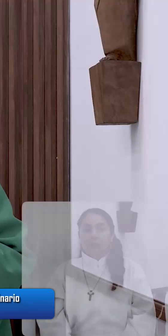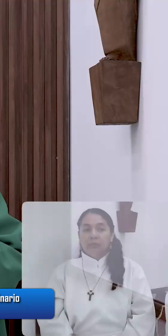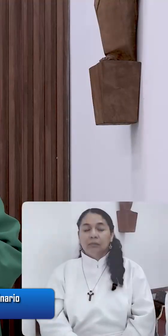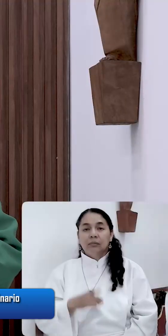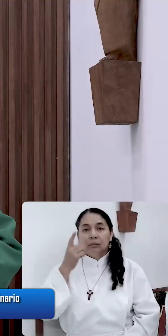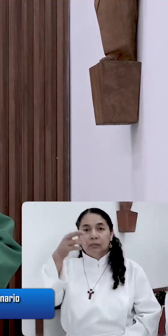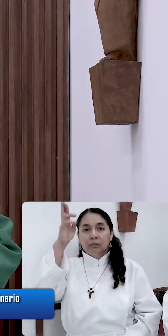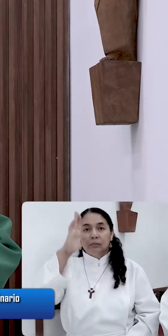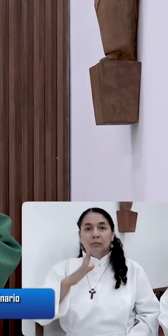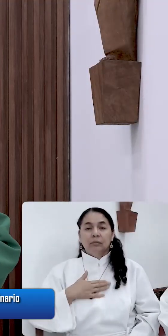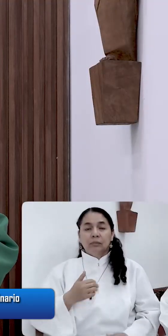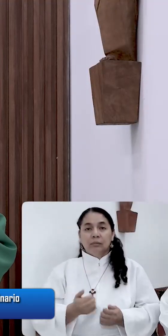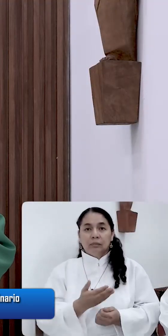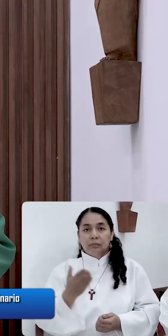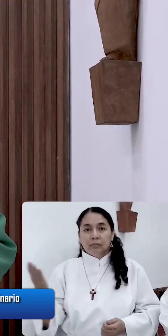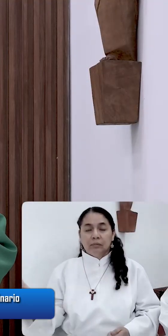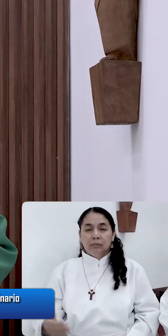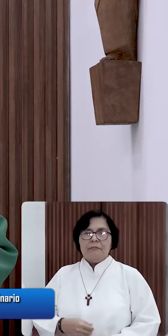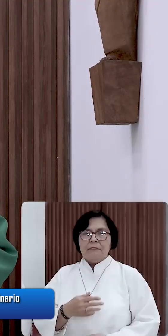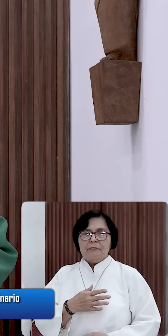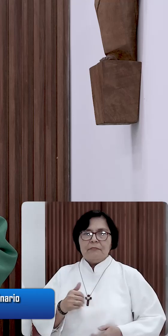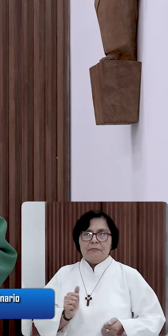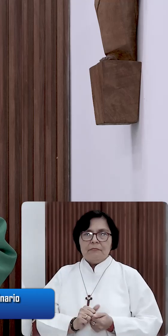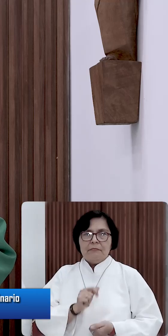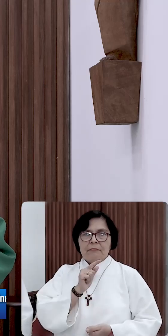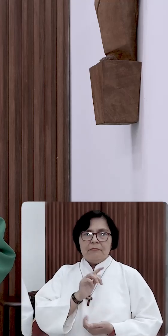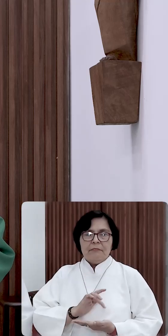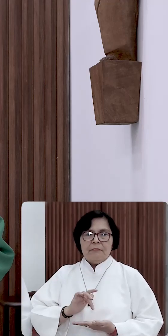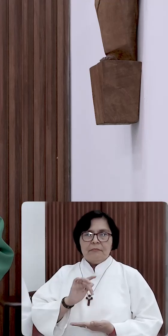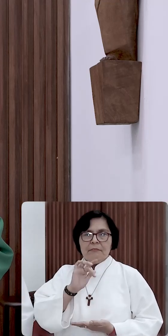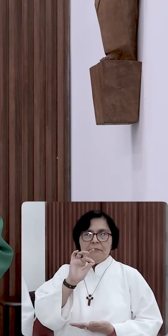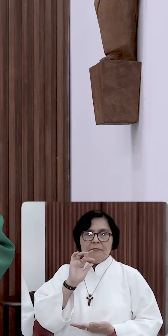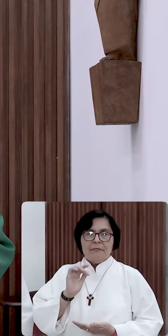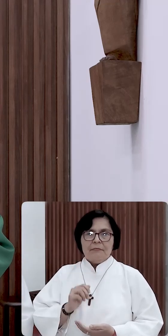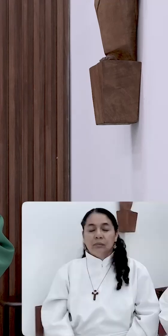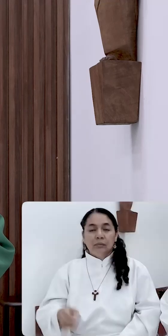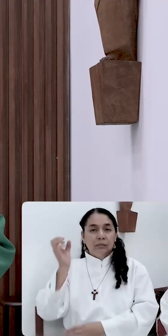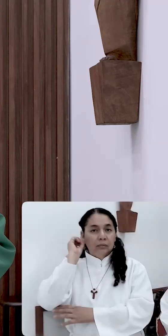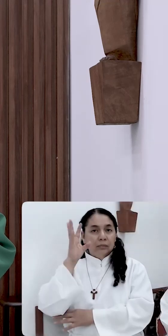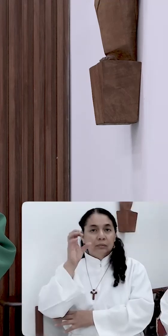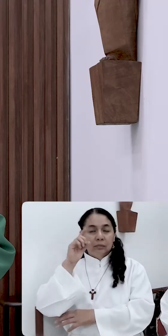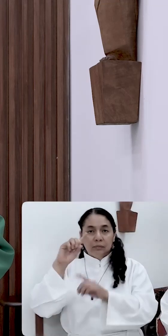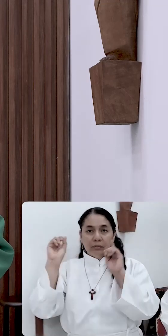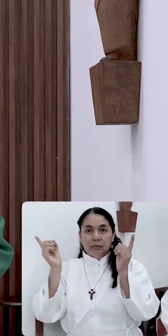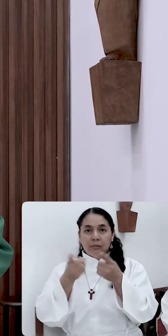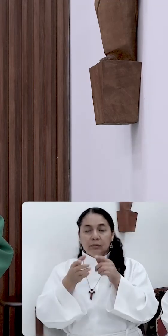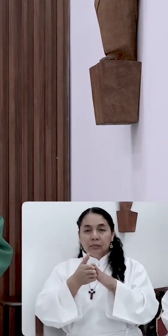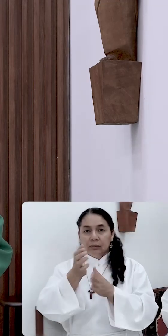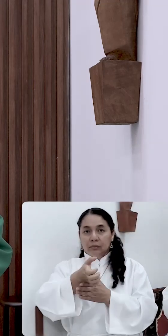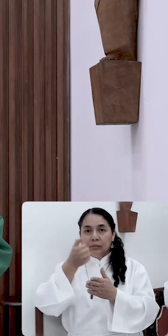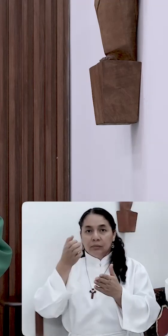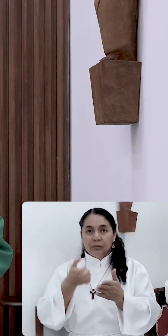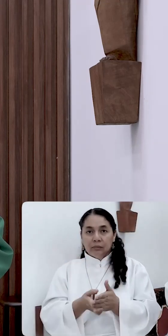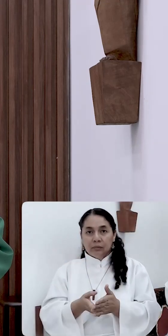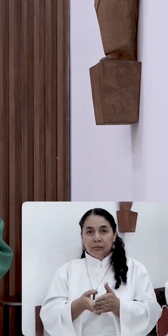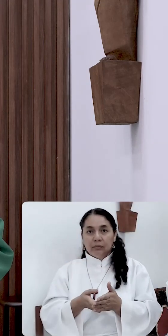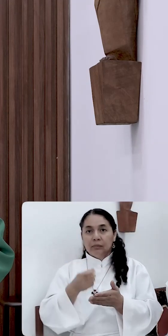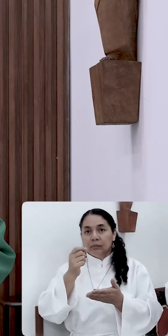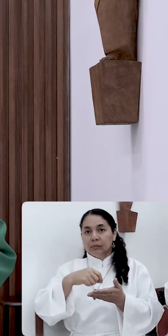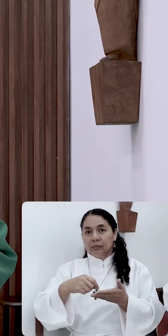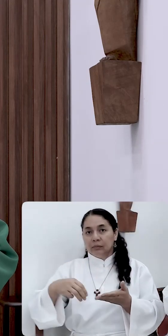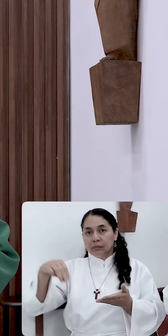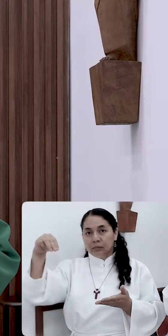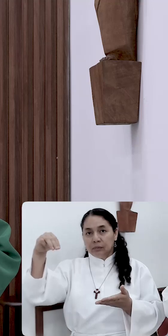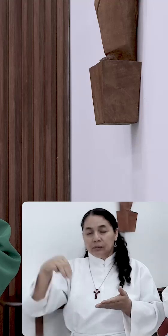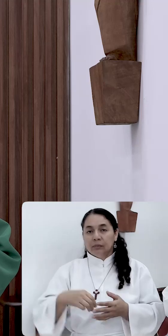El Señor esté con ustedes. Y con tu espíritu. Proclamación del Santo Evangelio según San